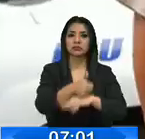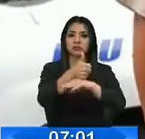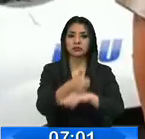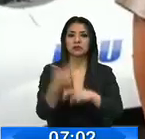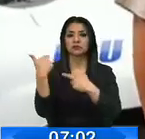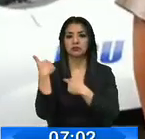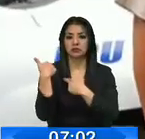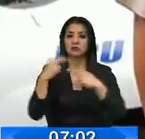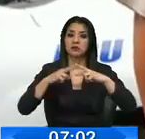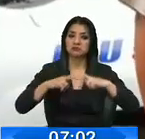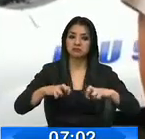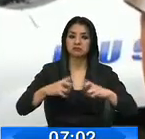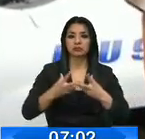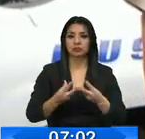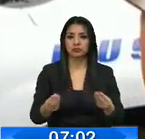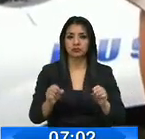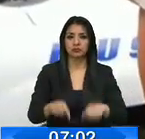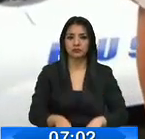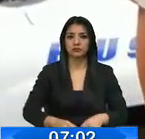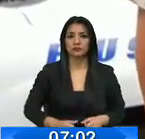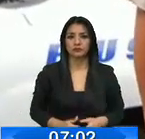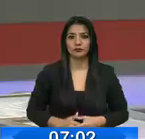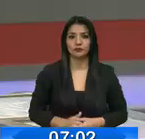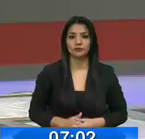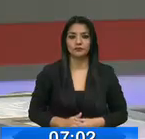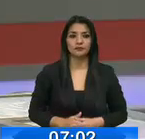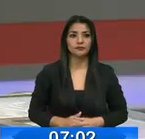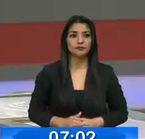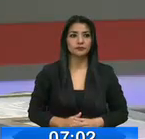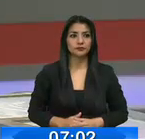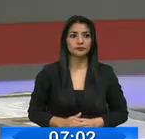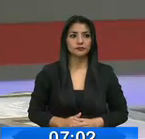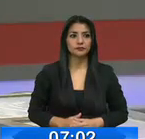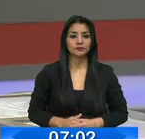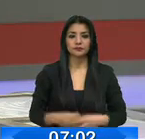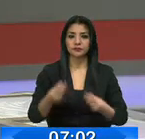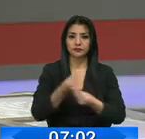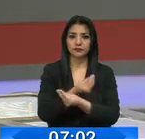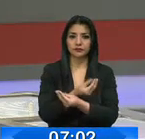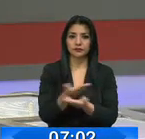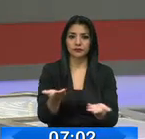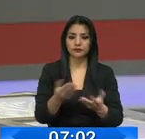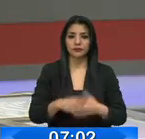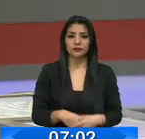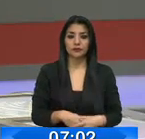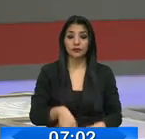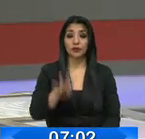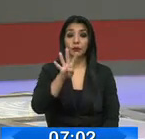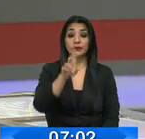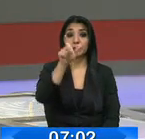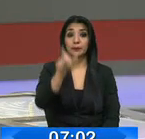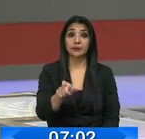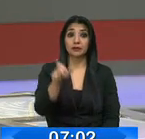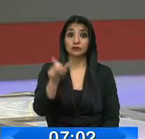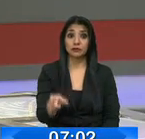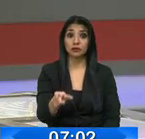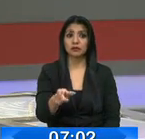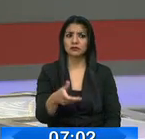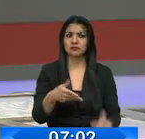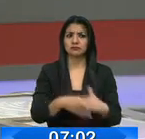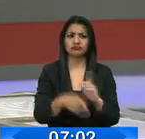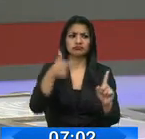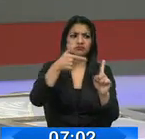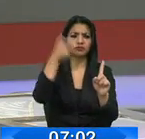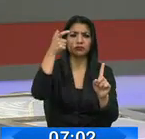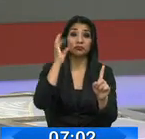competente. Informó Roselena Vascones. Es tiempo de contarles que detienen a 4 sospechosos de asaltar y posteriormente dispararle a una